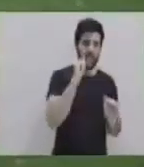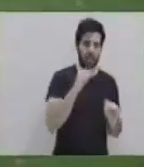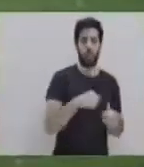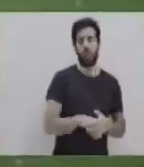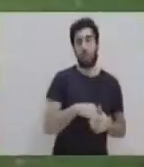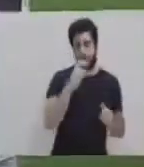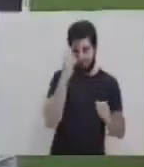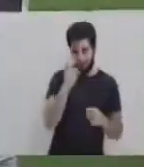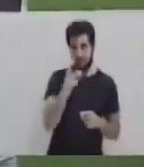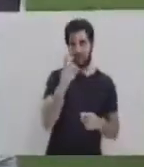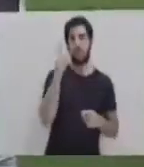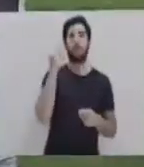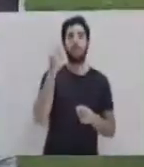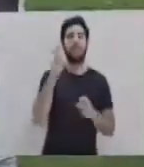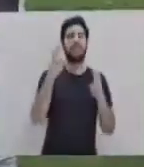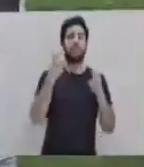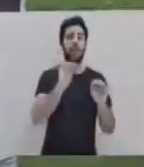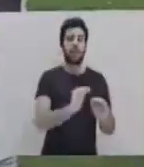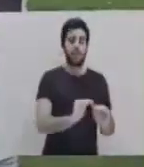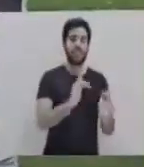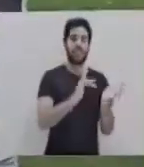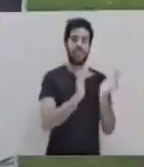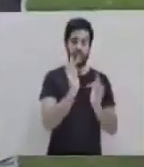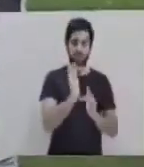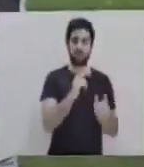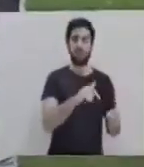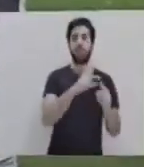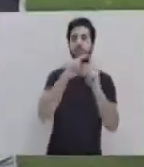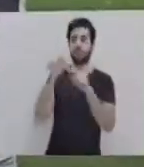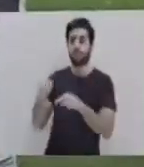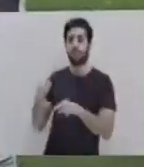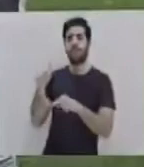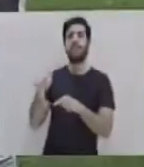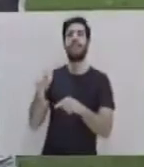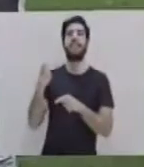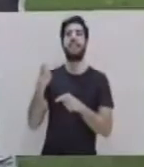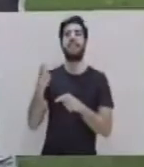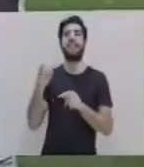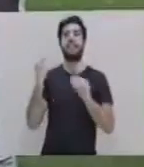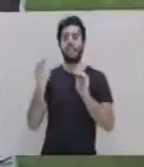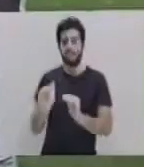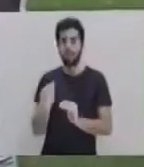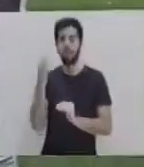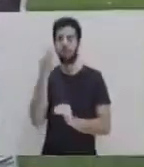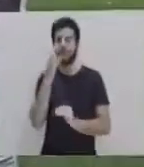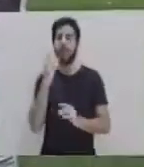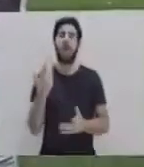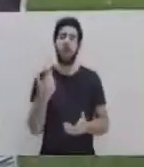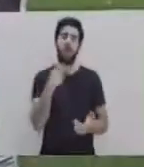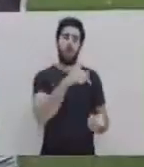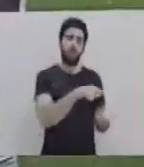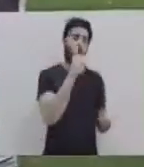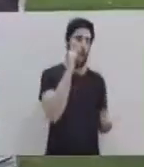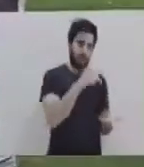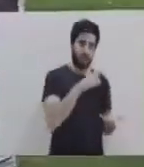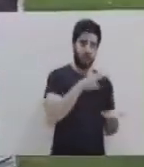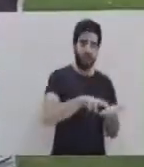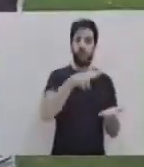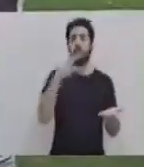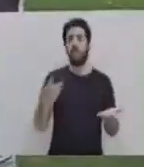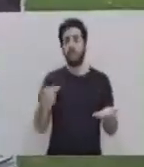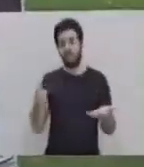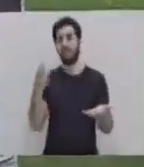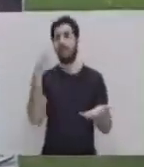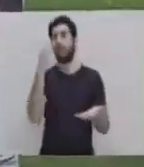época navideña. Y se le llama fenómeno de la niña porque es el efecto contrario, y lo contrario a niño sería niña. Por eso fue